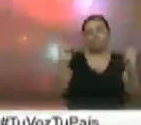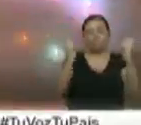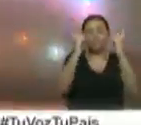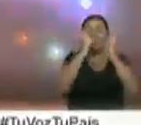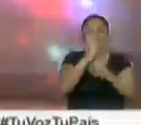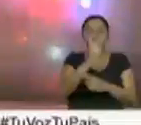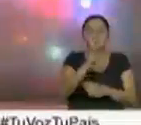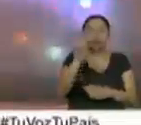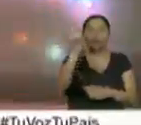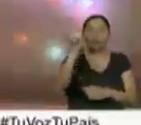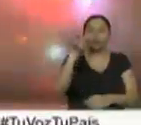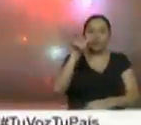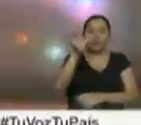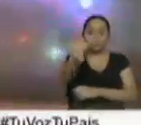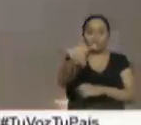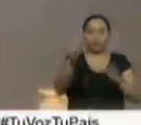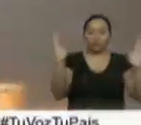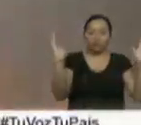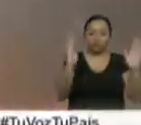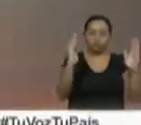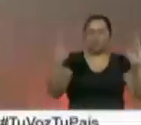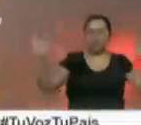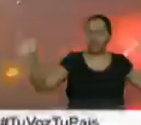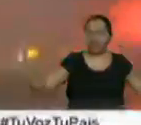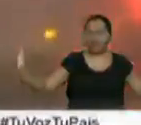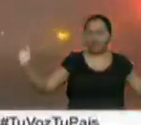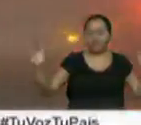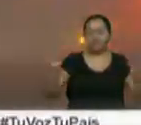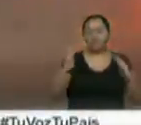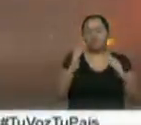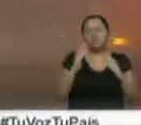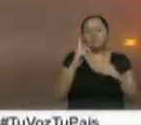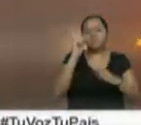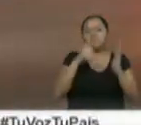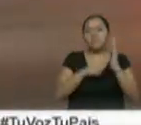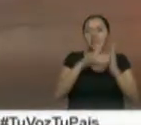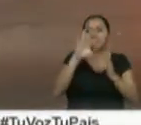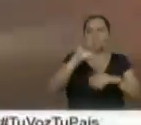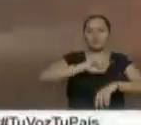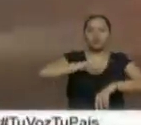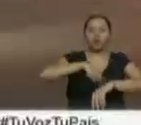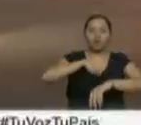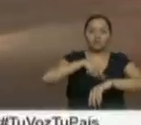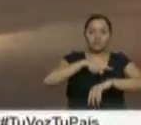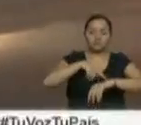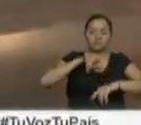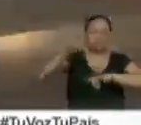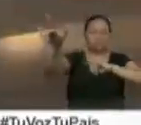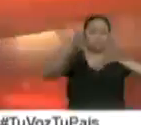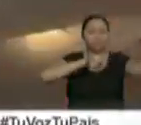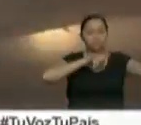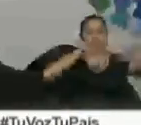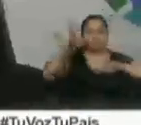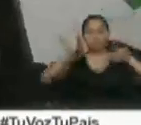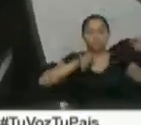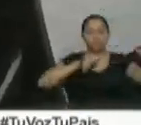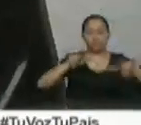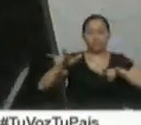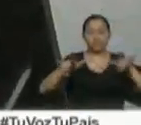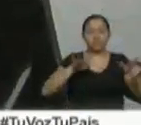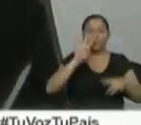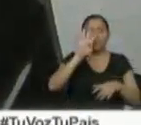fue los dos aviones que él voló, con un aproximado de más de 1.500 horas, 471 mil millas, casi